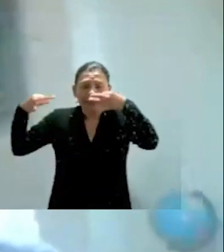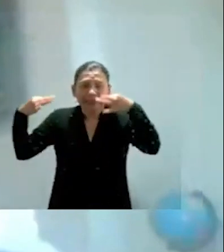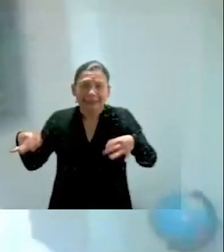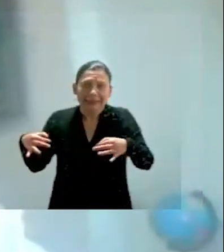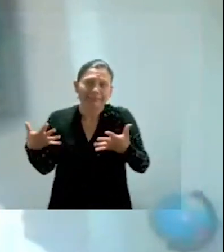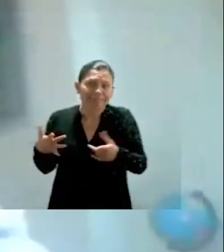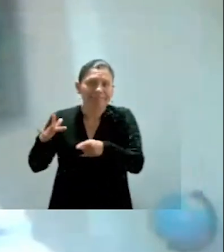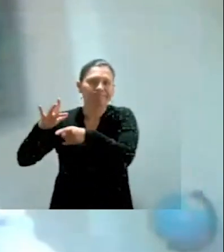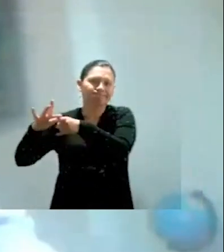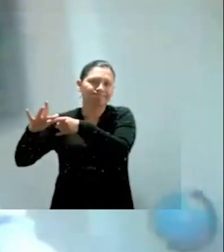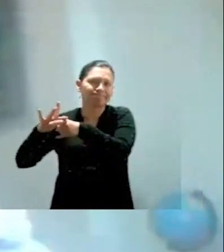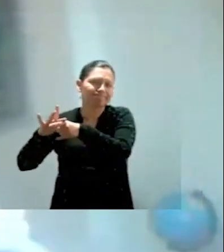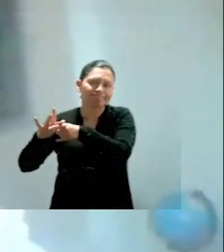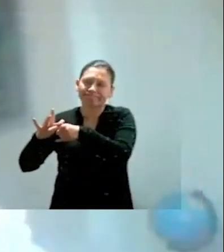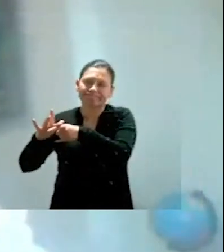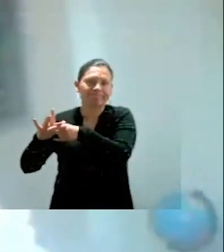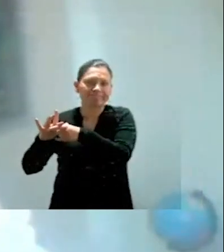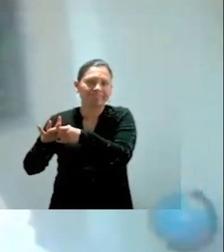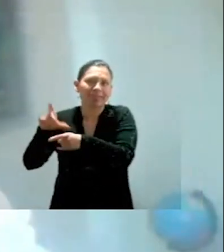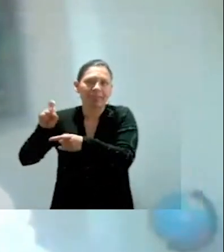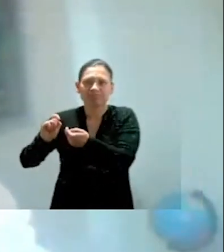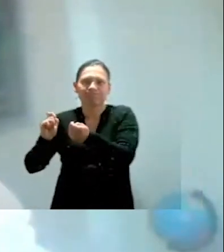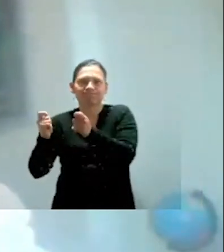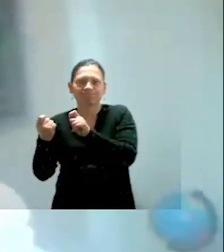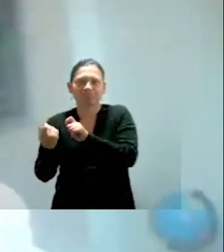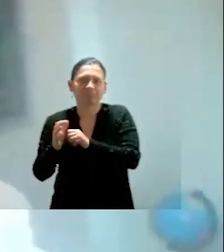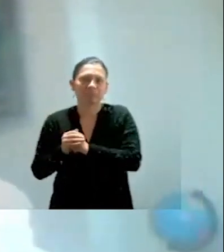que la tutela ahora puede ser un instrumento